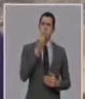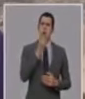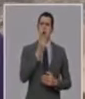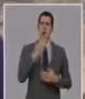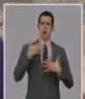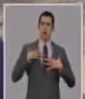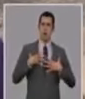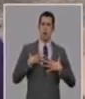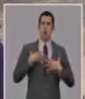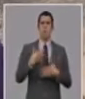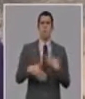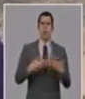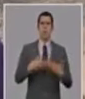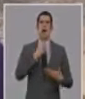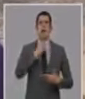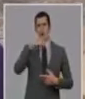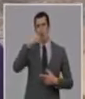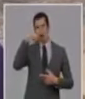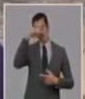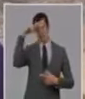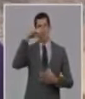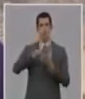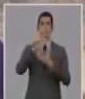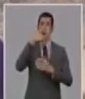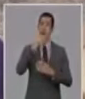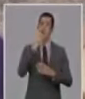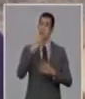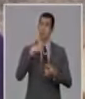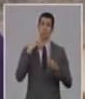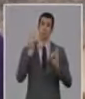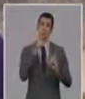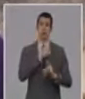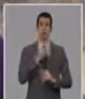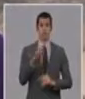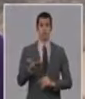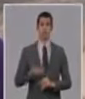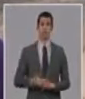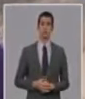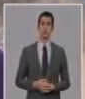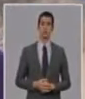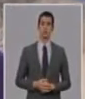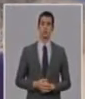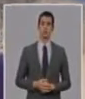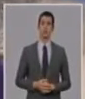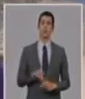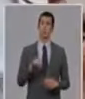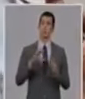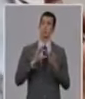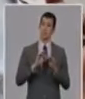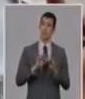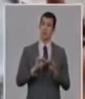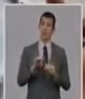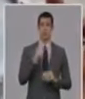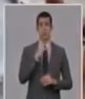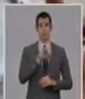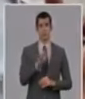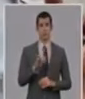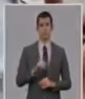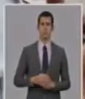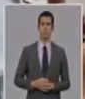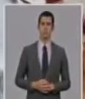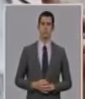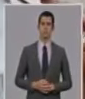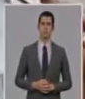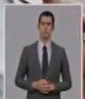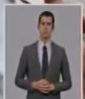parecen de asma o otras afectaciones, también pueden morir. Es una cosa grave y seria. Puede dejar el problema